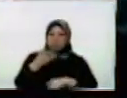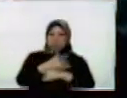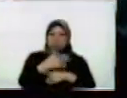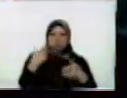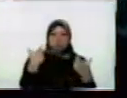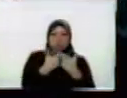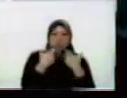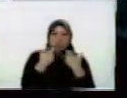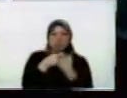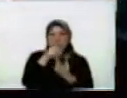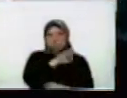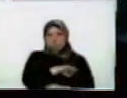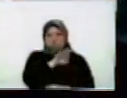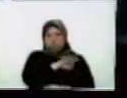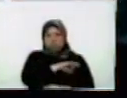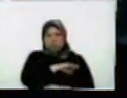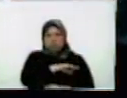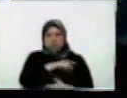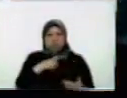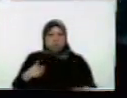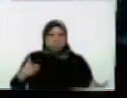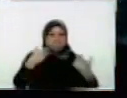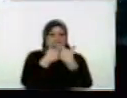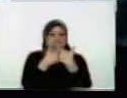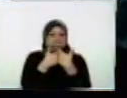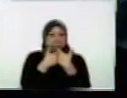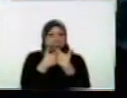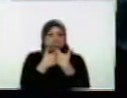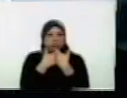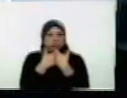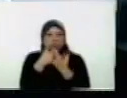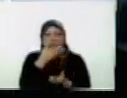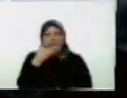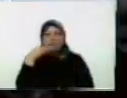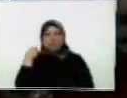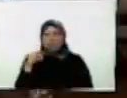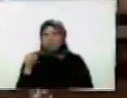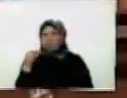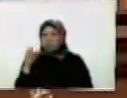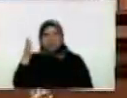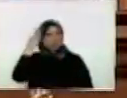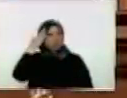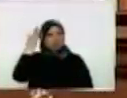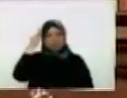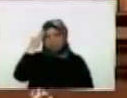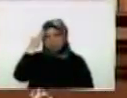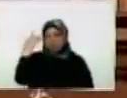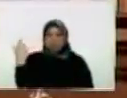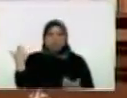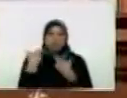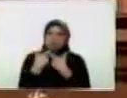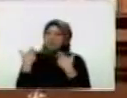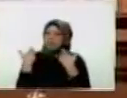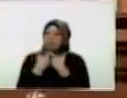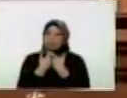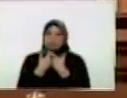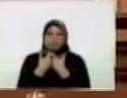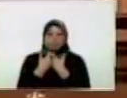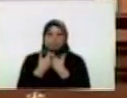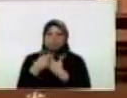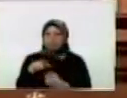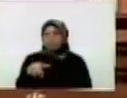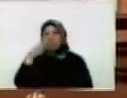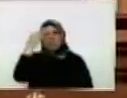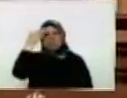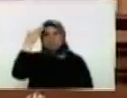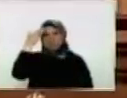civil. Miren, ese joven no sabe lo que es la guerra. Ese joven no